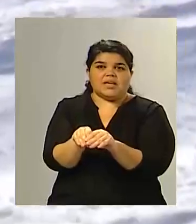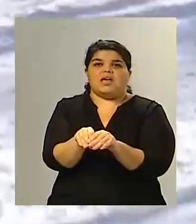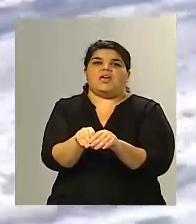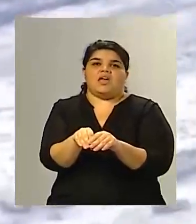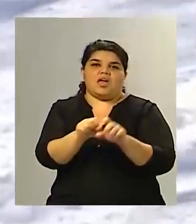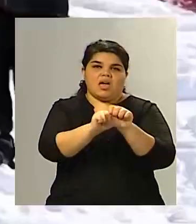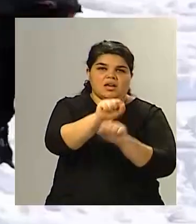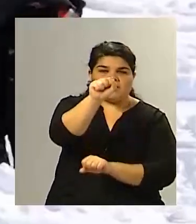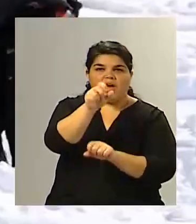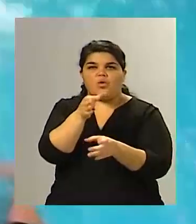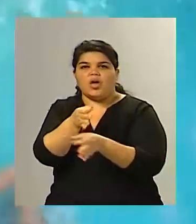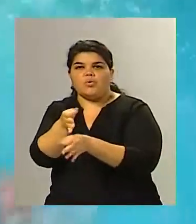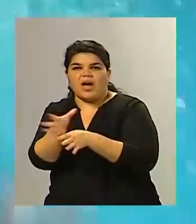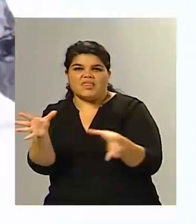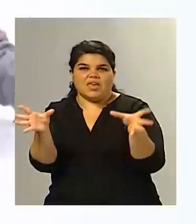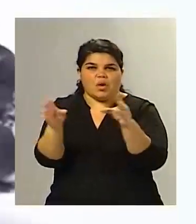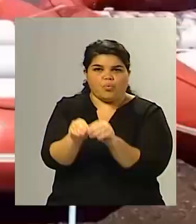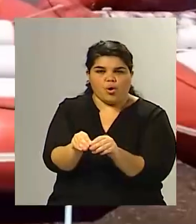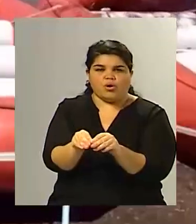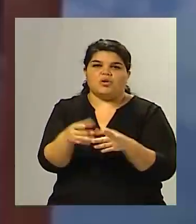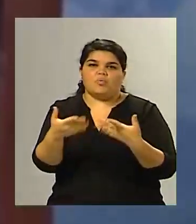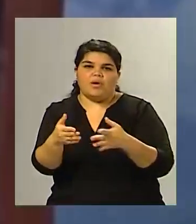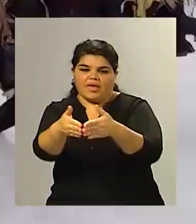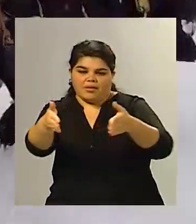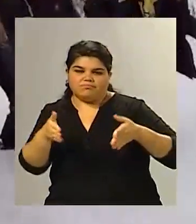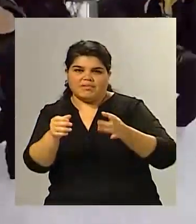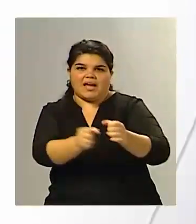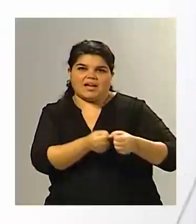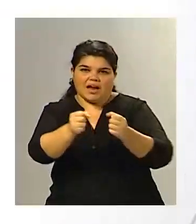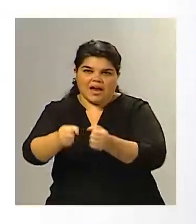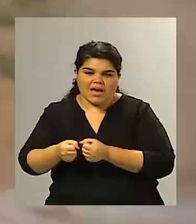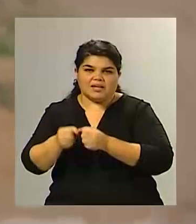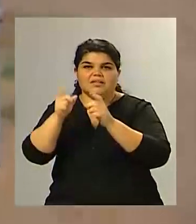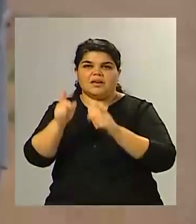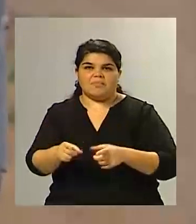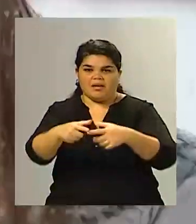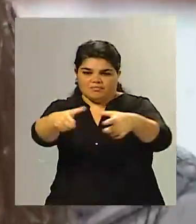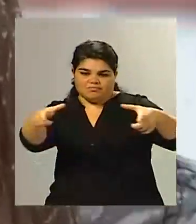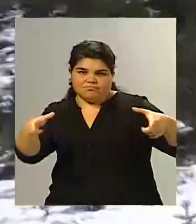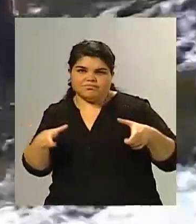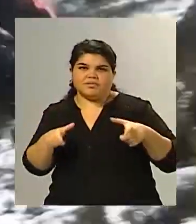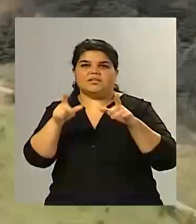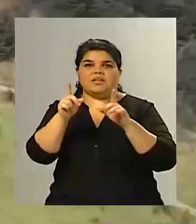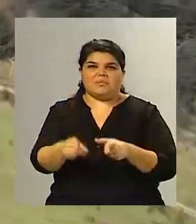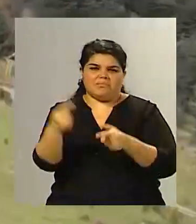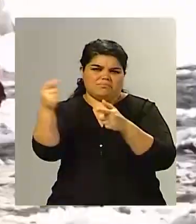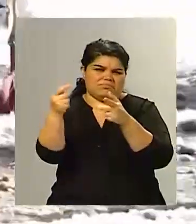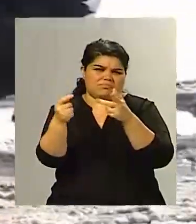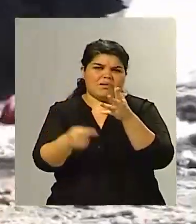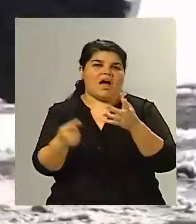el recreativo egresado, con más actividades de kayak, de catamarán, de rafting, sí. O por ahí educativo con